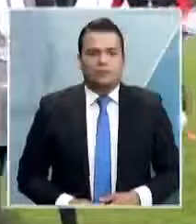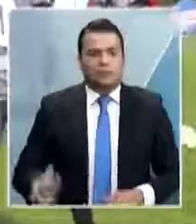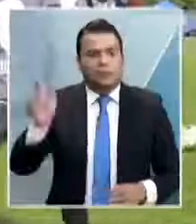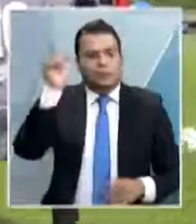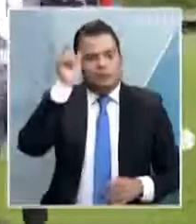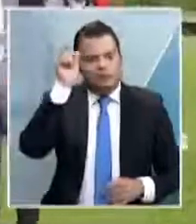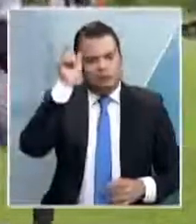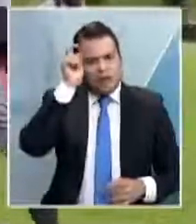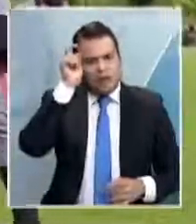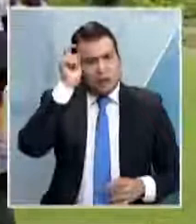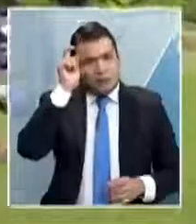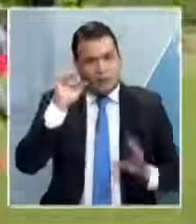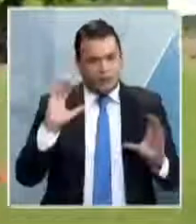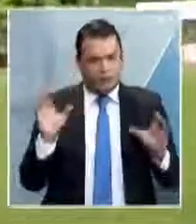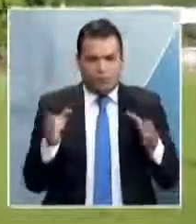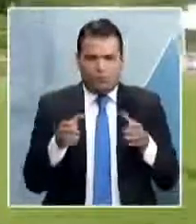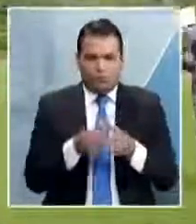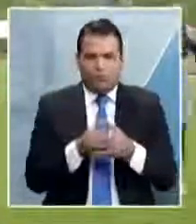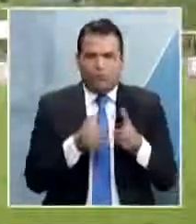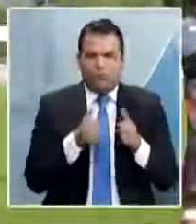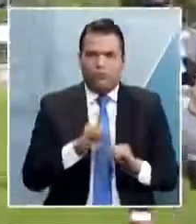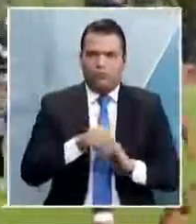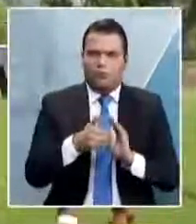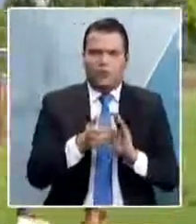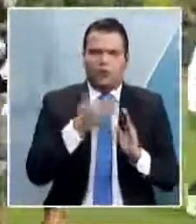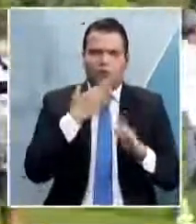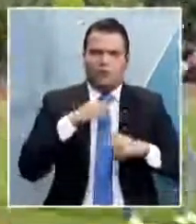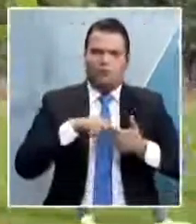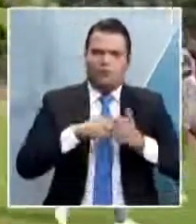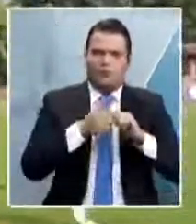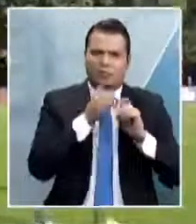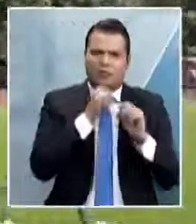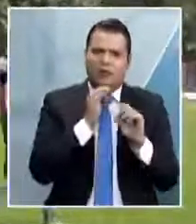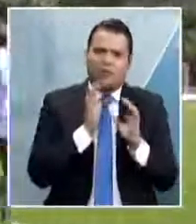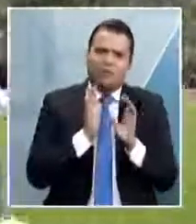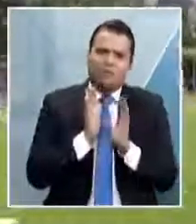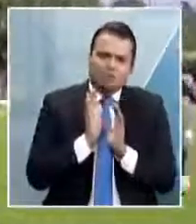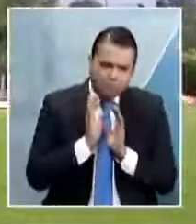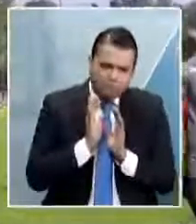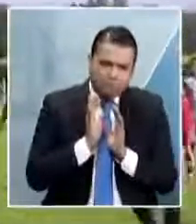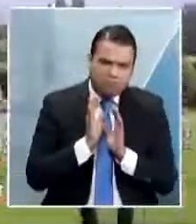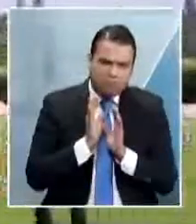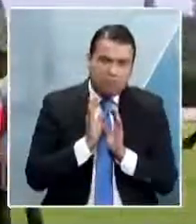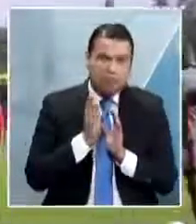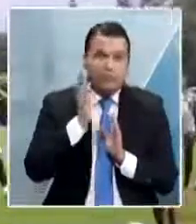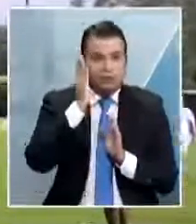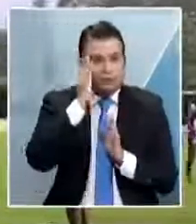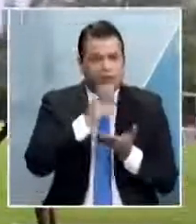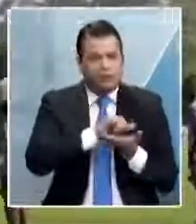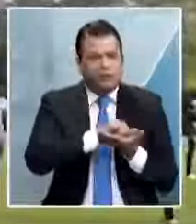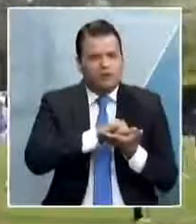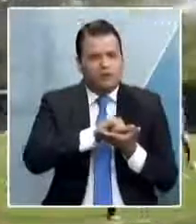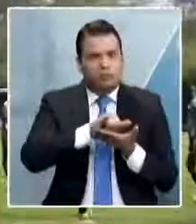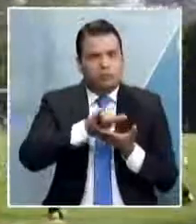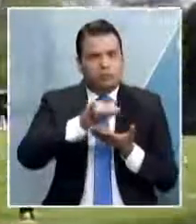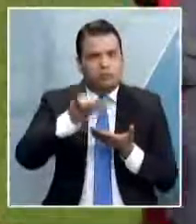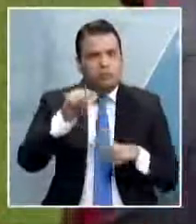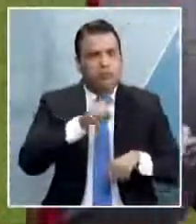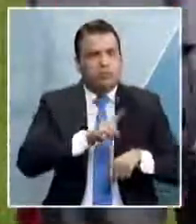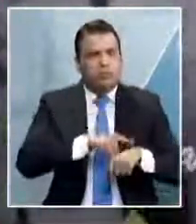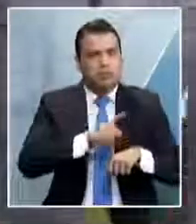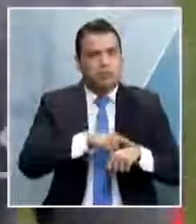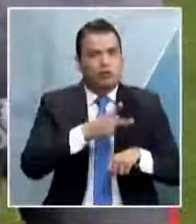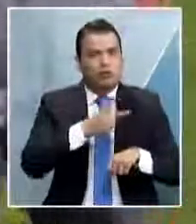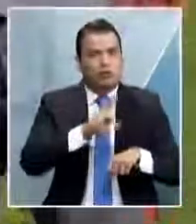América llega con su plantel completo, sin inconvenientes. En duda, quizás, aunque va a viajar, es la presencia en el terreno de juego